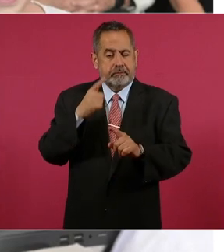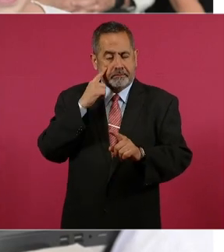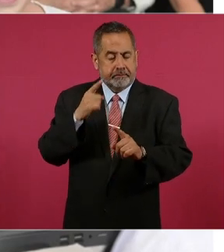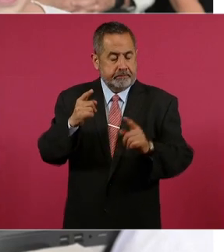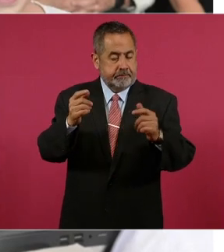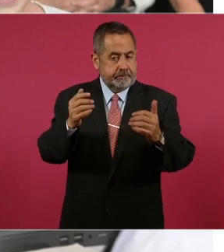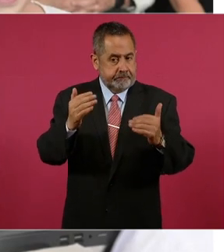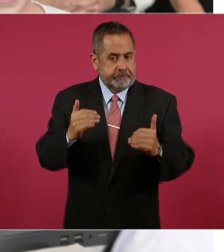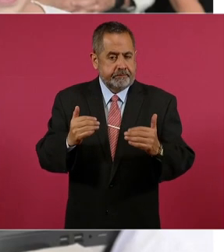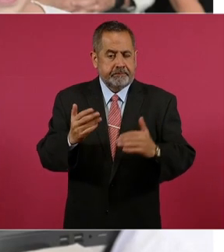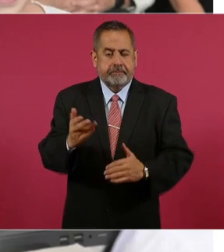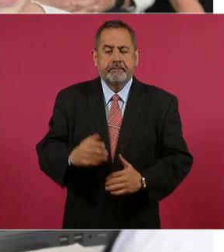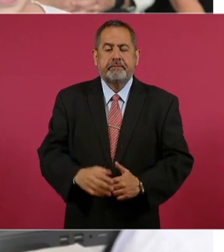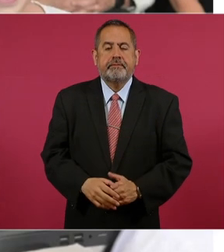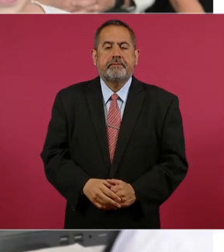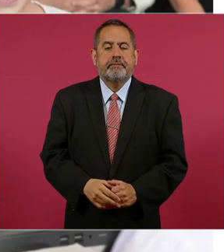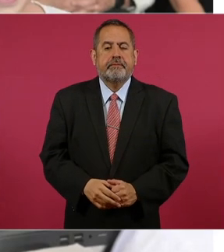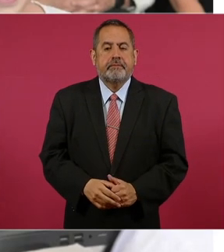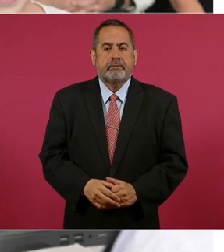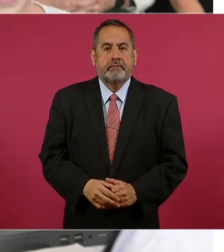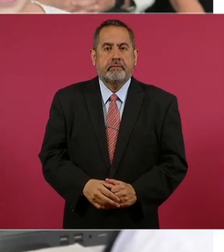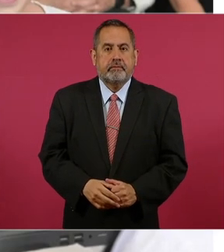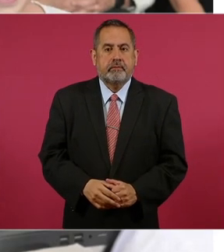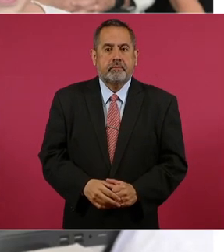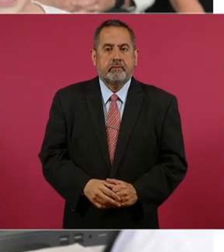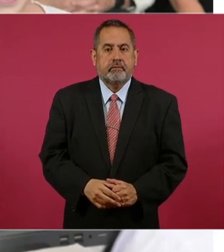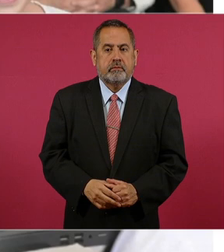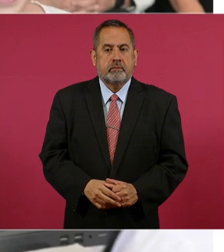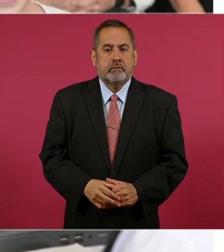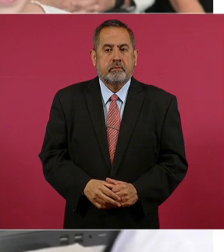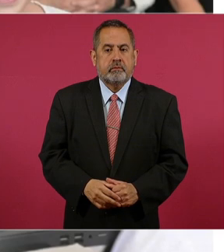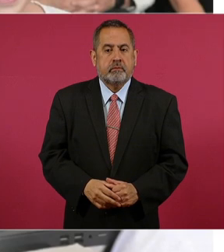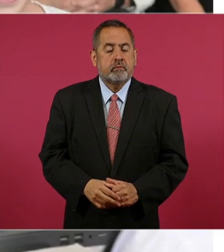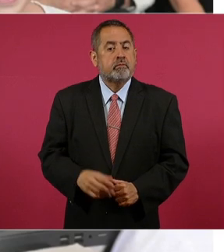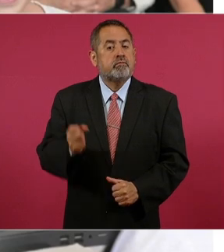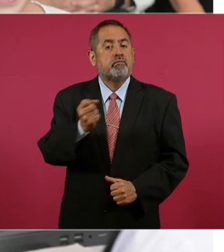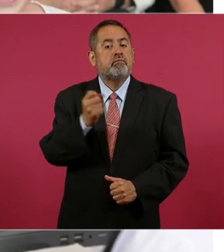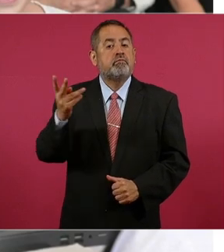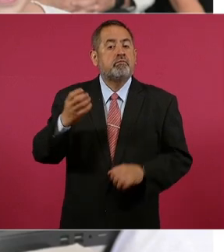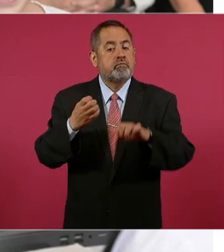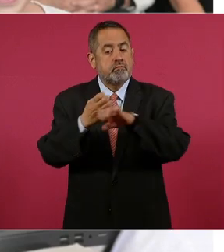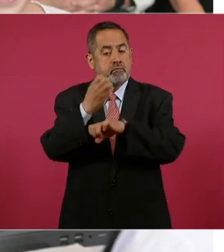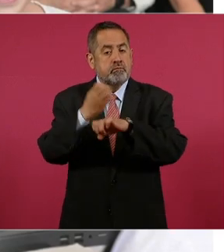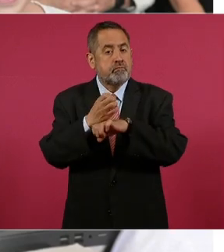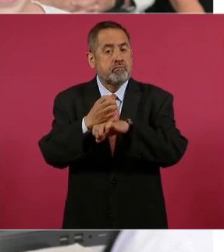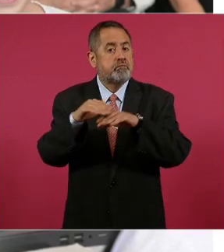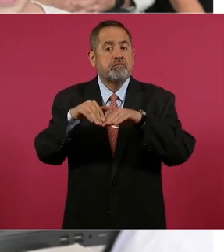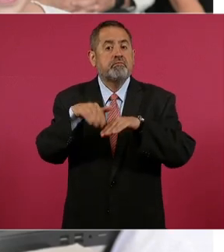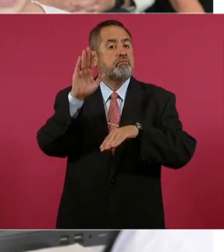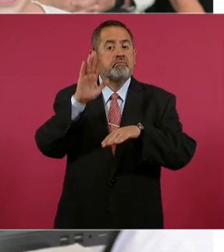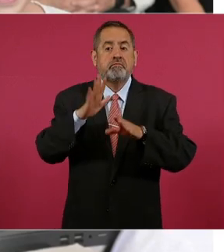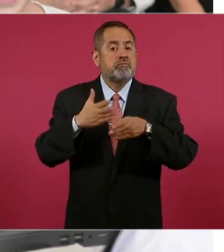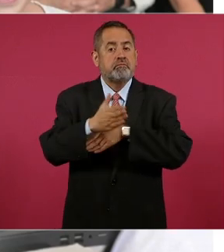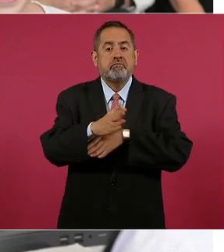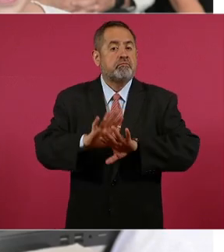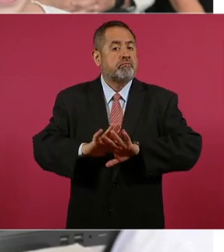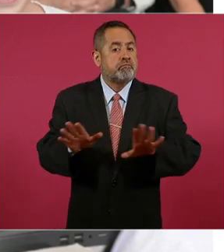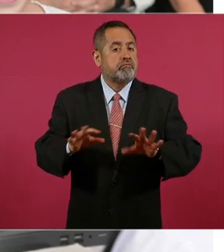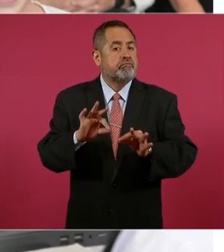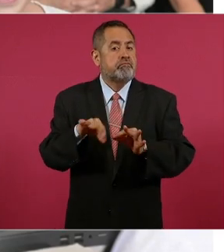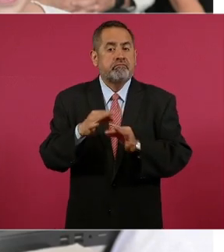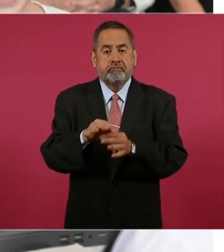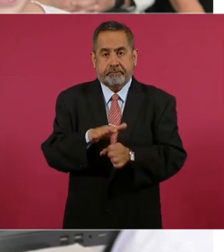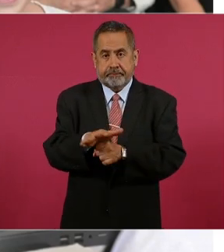que sigue, que es en algunos estados, como pueden ver, ya se superó la cobertura, porque también hay